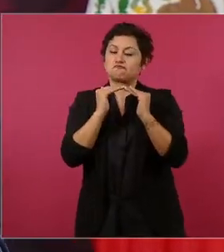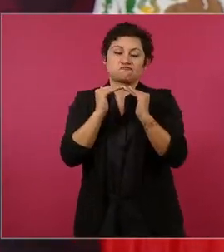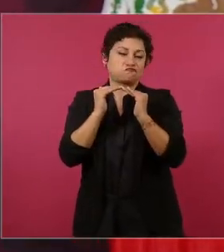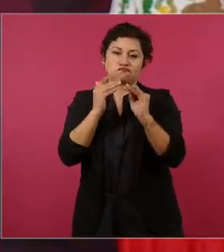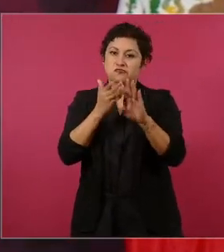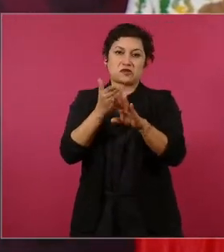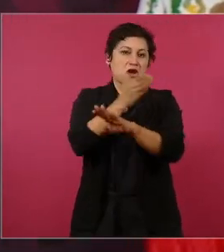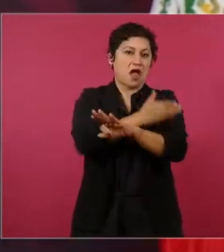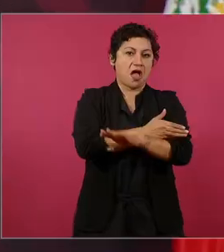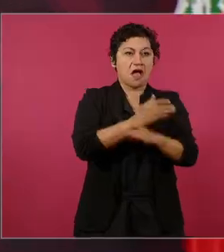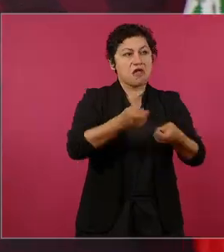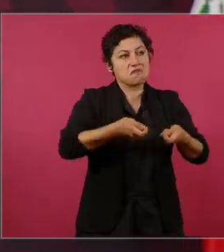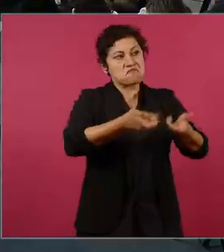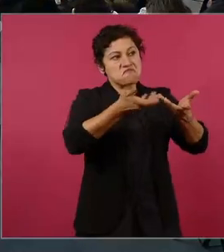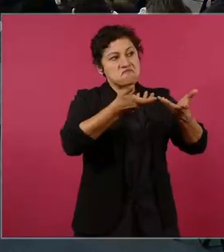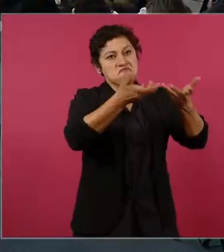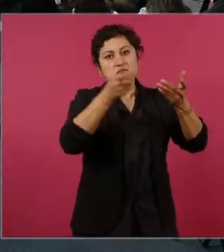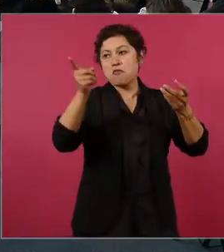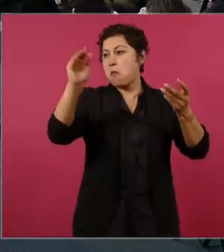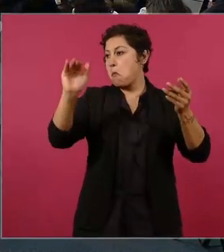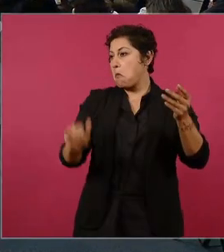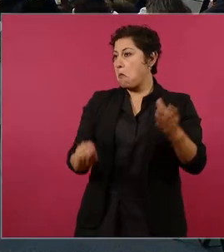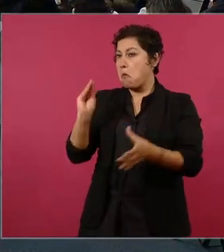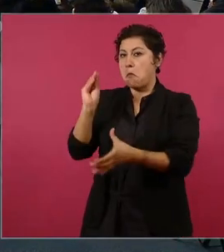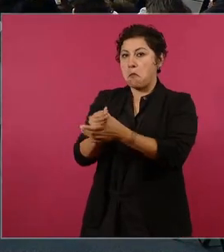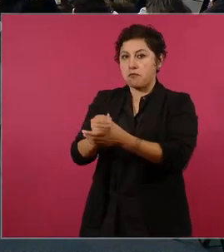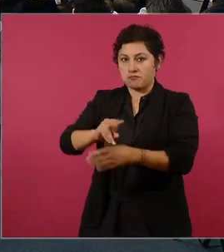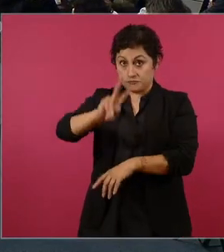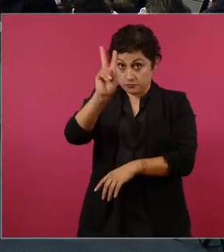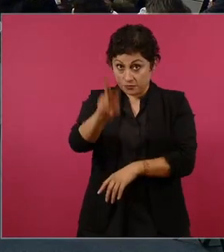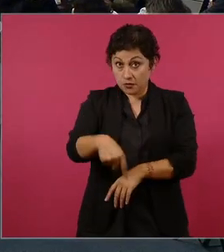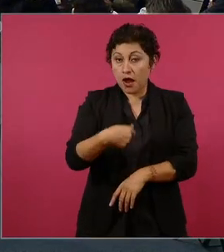Puedo probar cómo